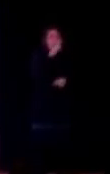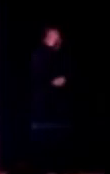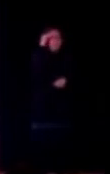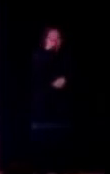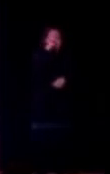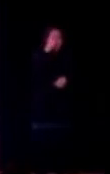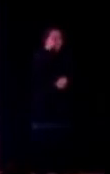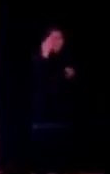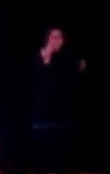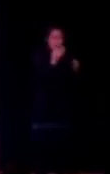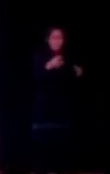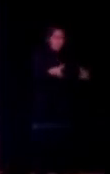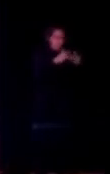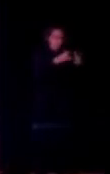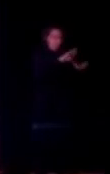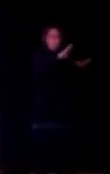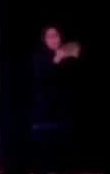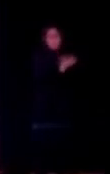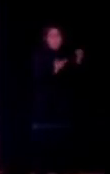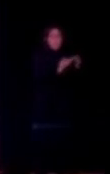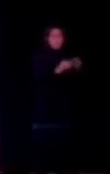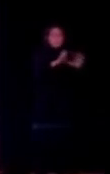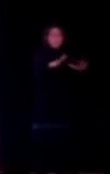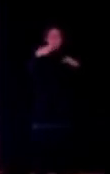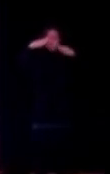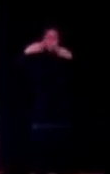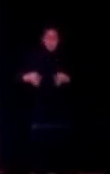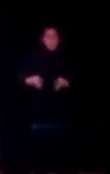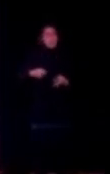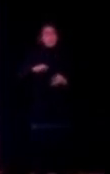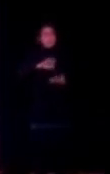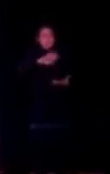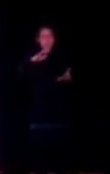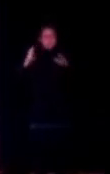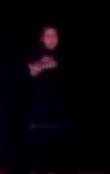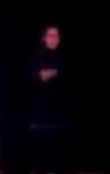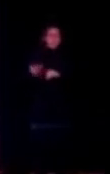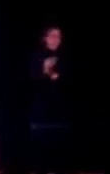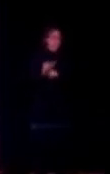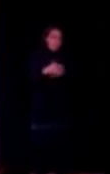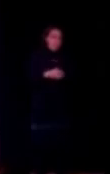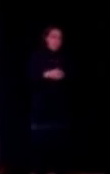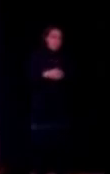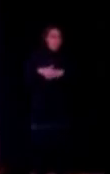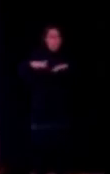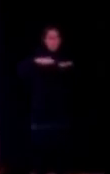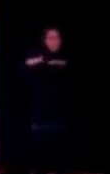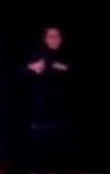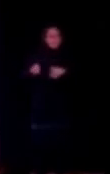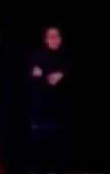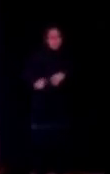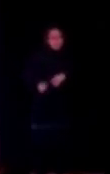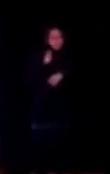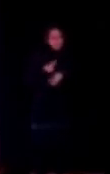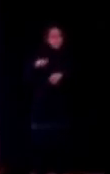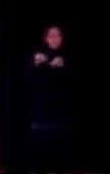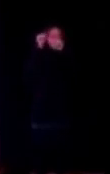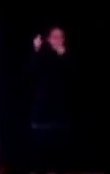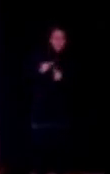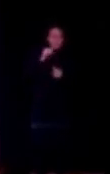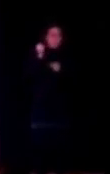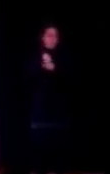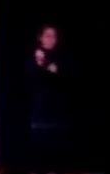se necesitan también prácticas, y no solamente prácticas, sino prácticas cotidianas, de día a día, de acciones significativas de los profesionales, de las